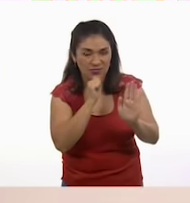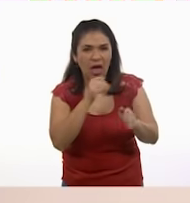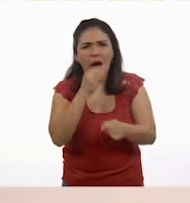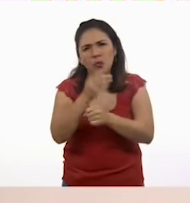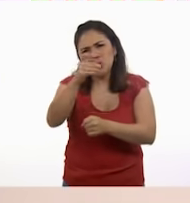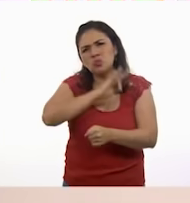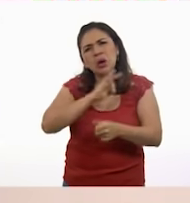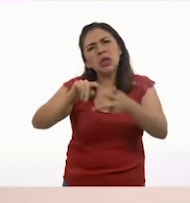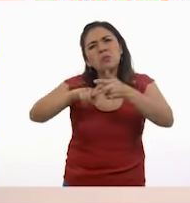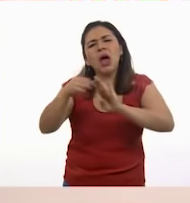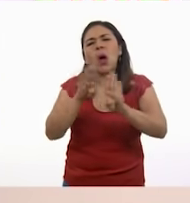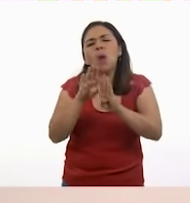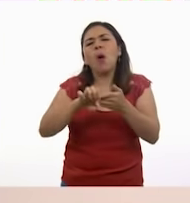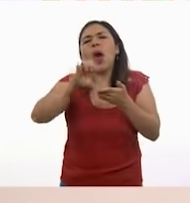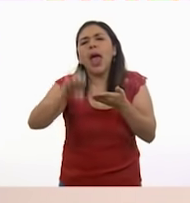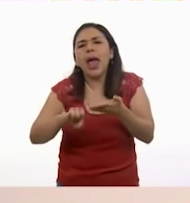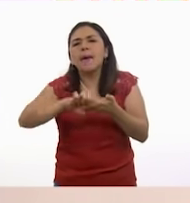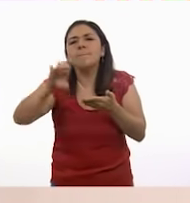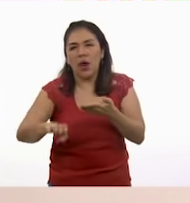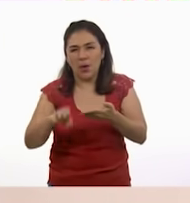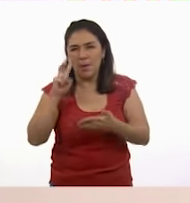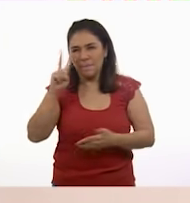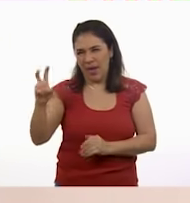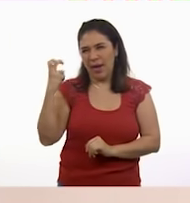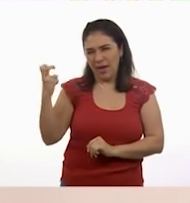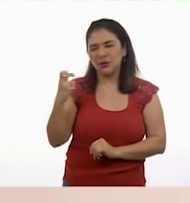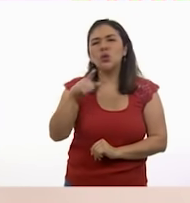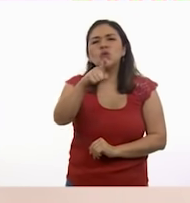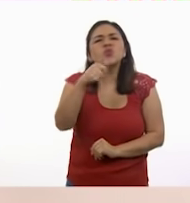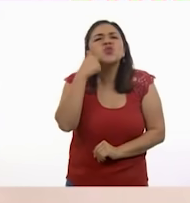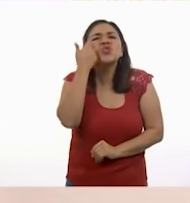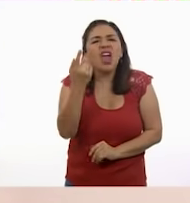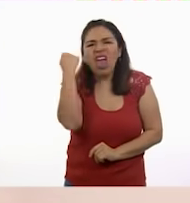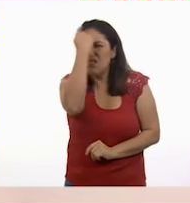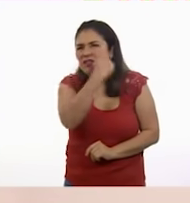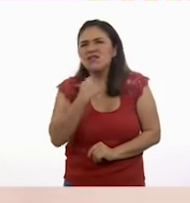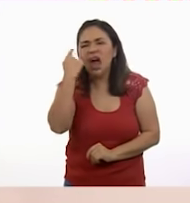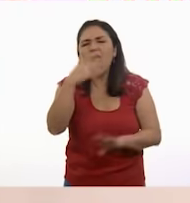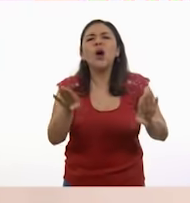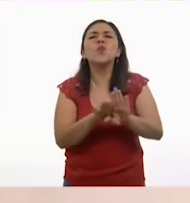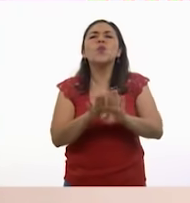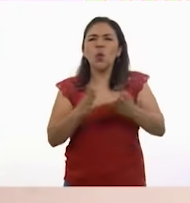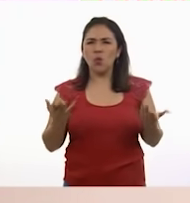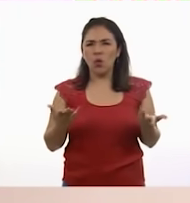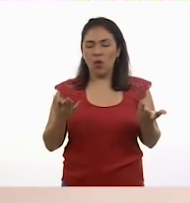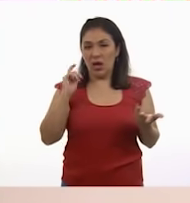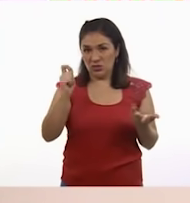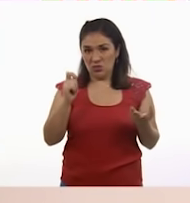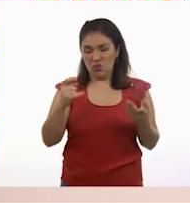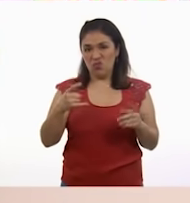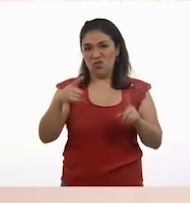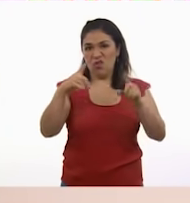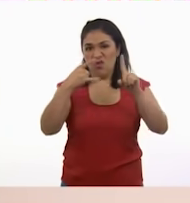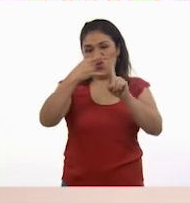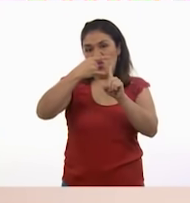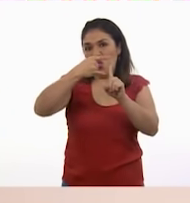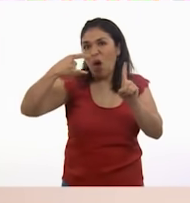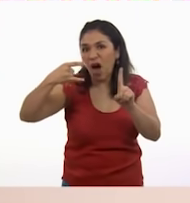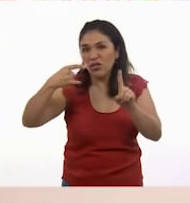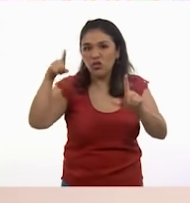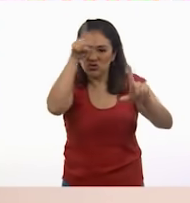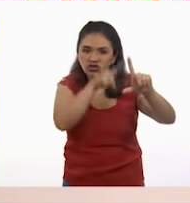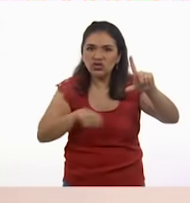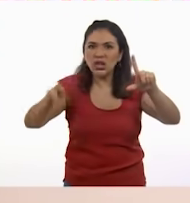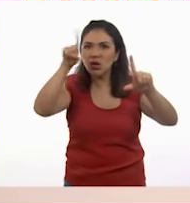algunos ejemplos de lo que tienes a continuación como quisieras tu cara tu rostro de forma cuadrada de forma circular